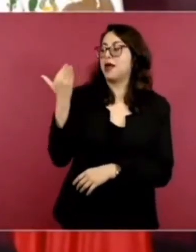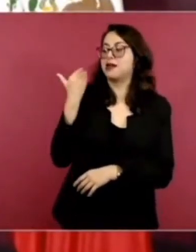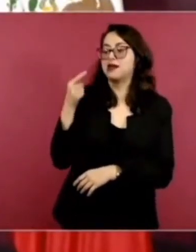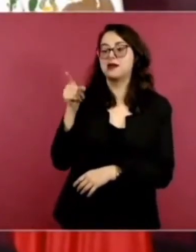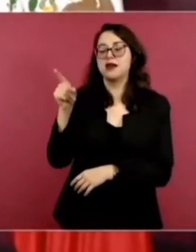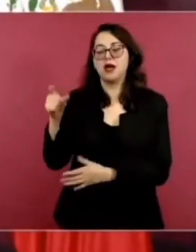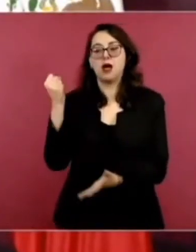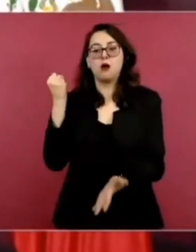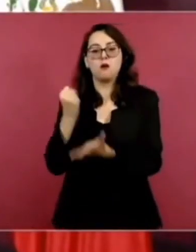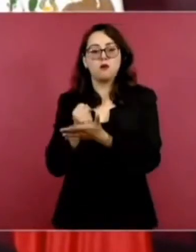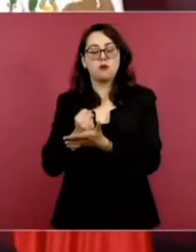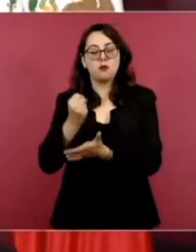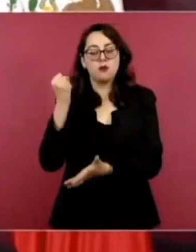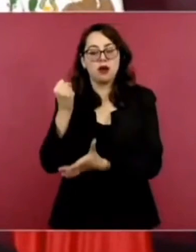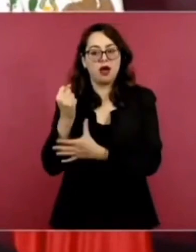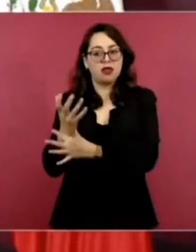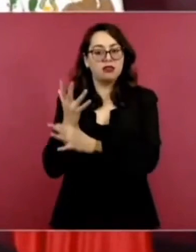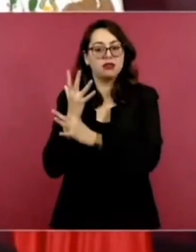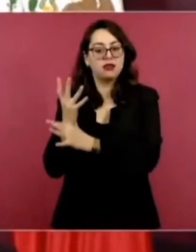de que no hay fuero,